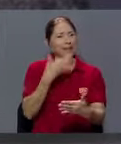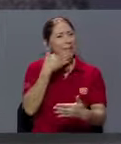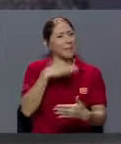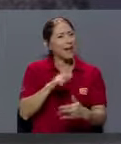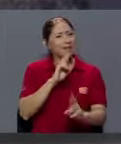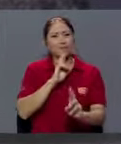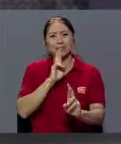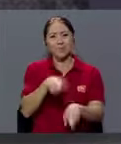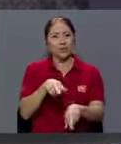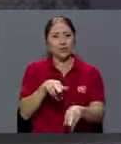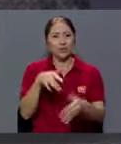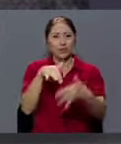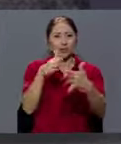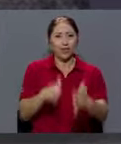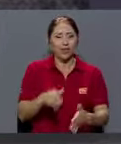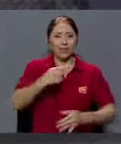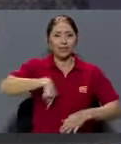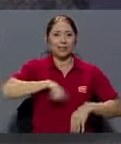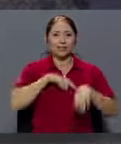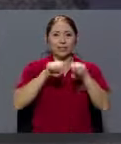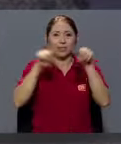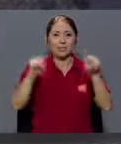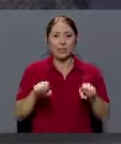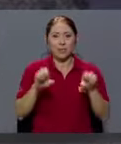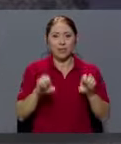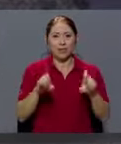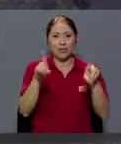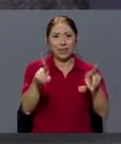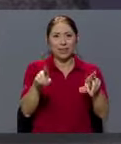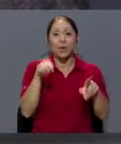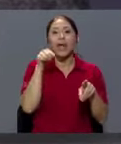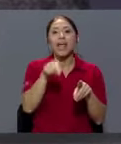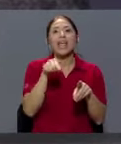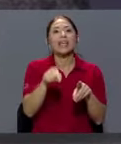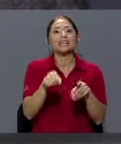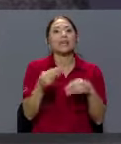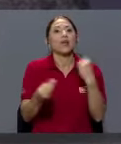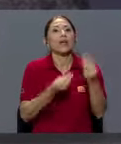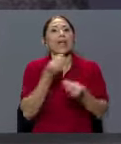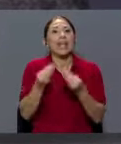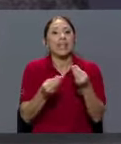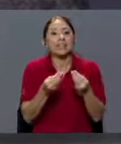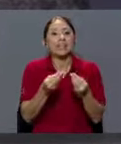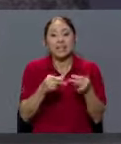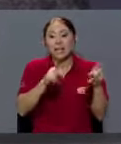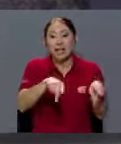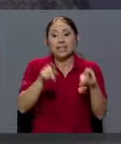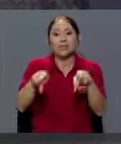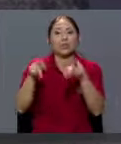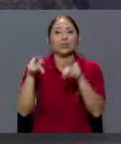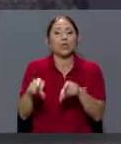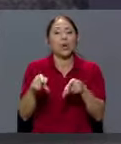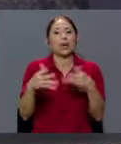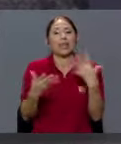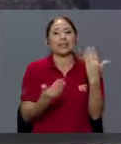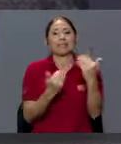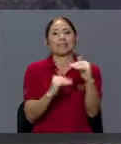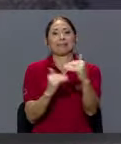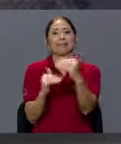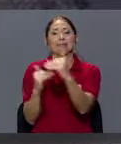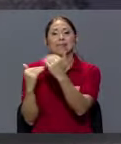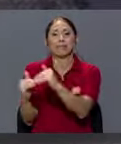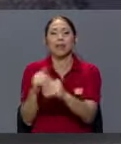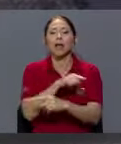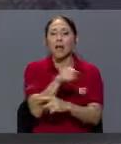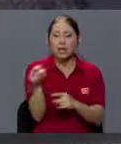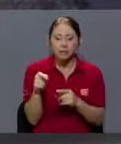bajos rendimientos de los estudiantes en nuestro sistema educativo, que es uno de los cuellos de botella que hacia adelante tenemos que mejorar, y que eso pasa